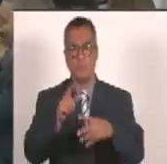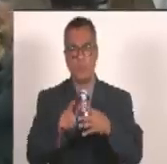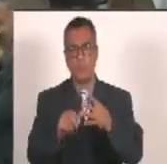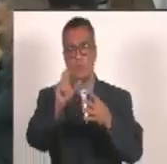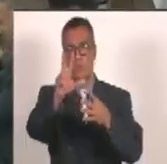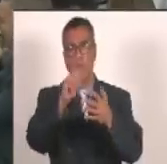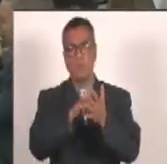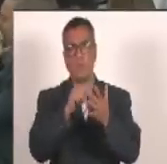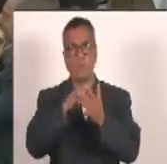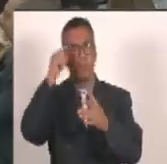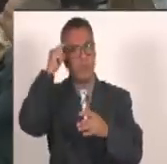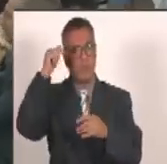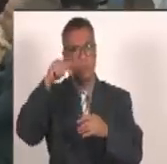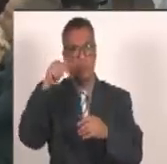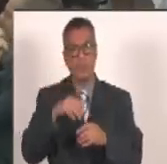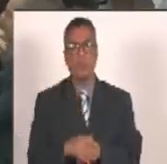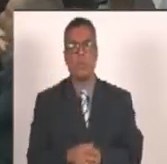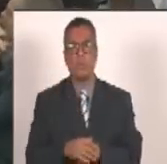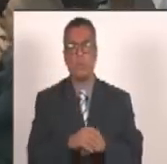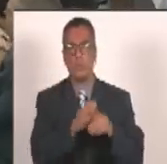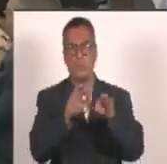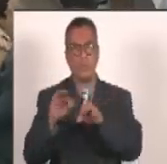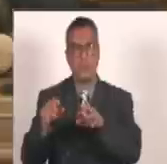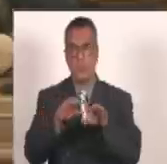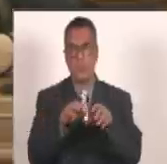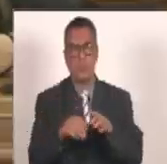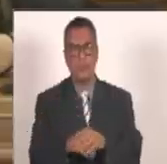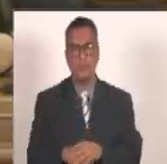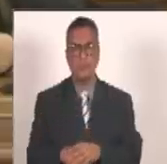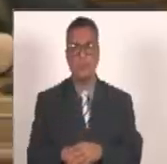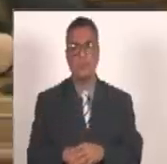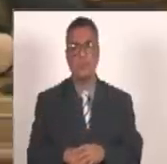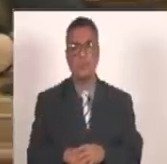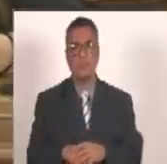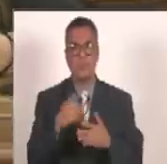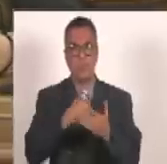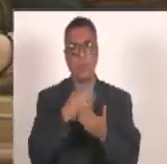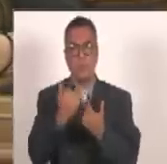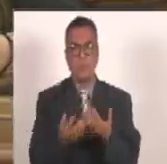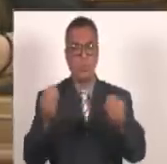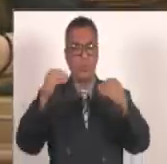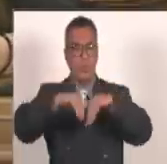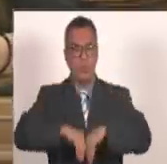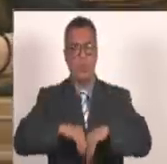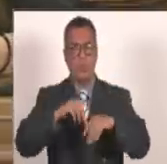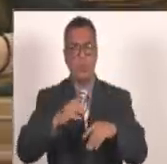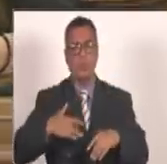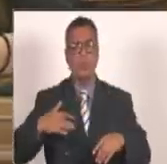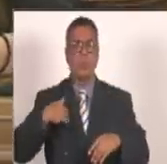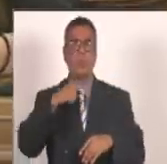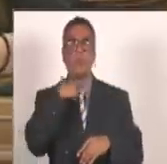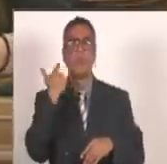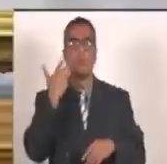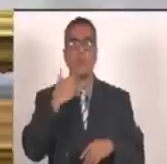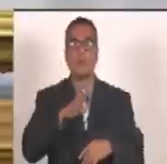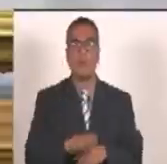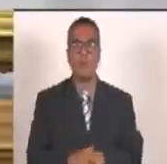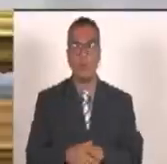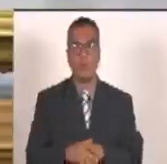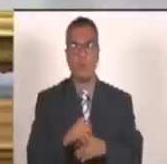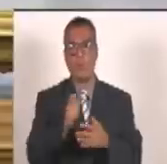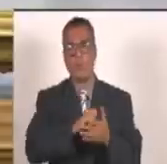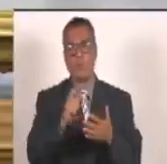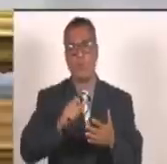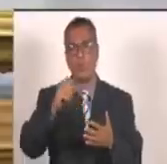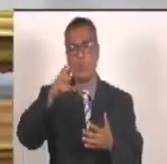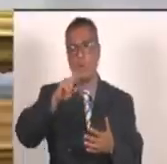Tercer punto del orden del día, ciudadana secretaria. Proyecto de acuerdo por el sensible fallecimiento del